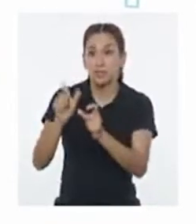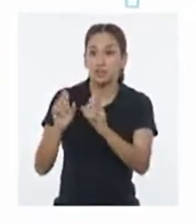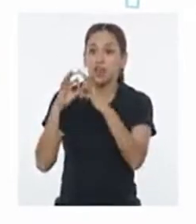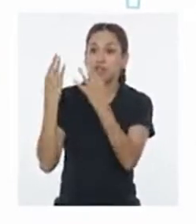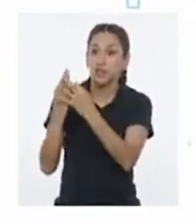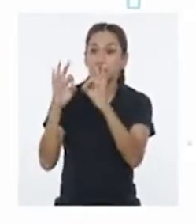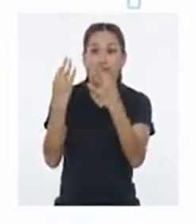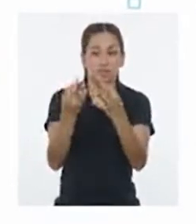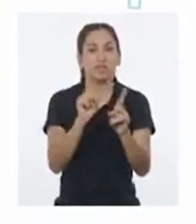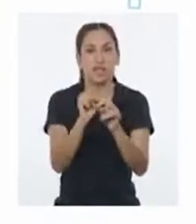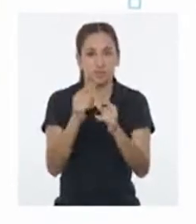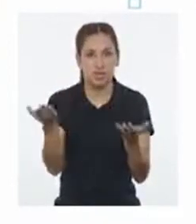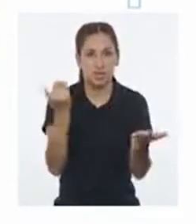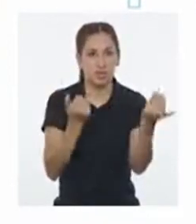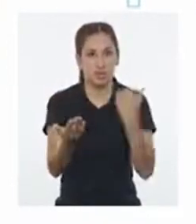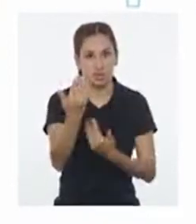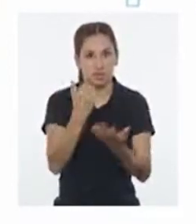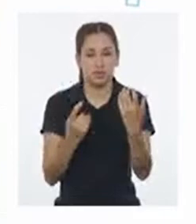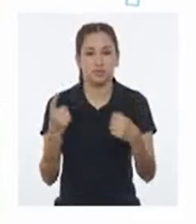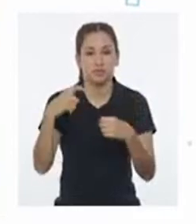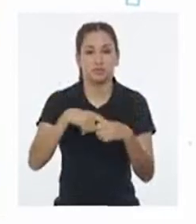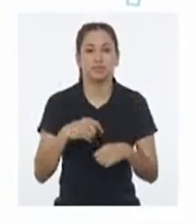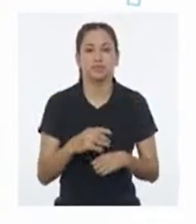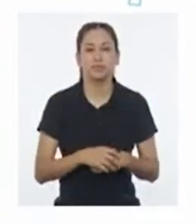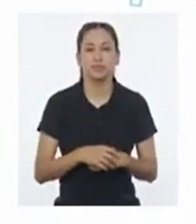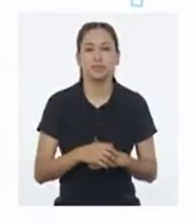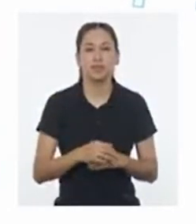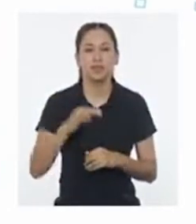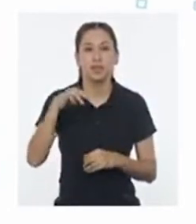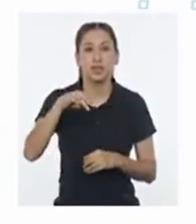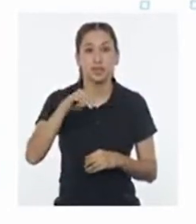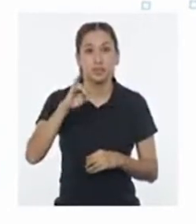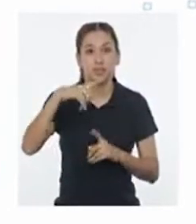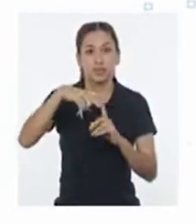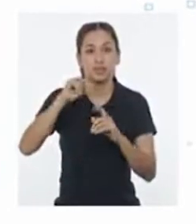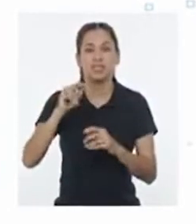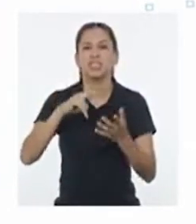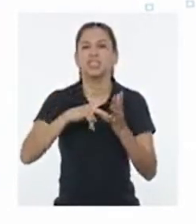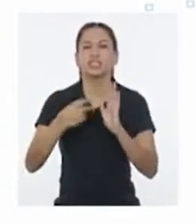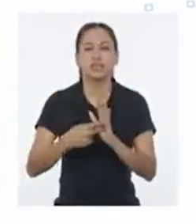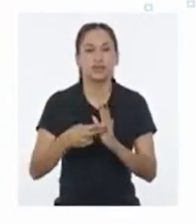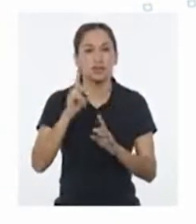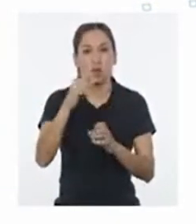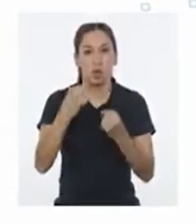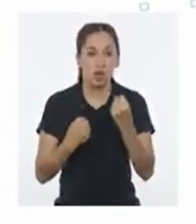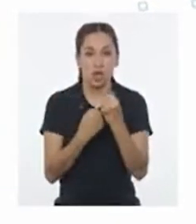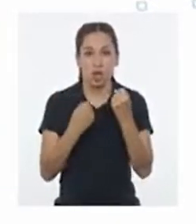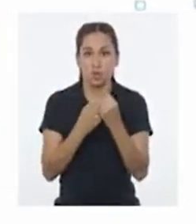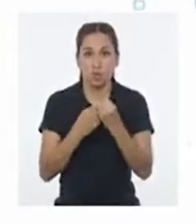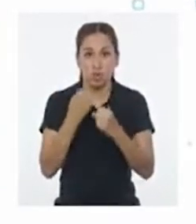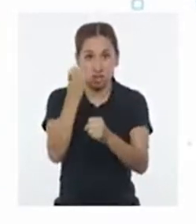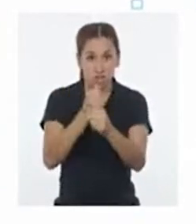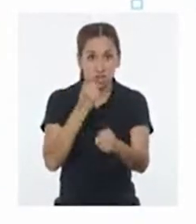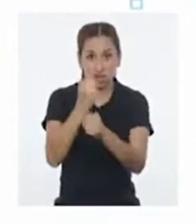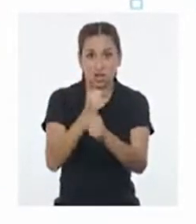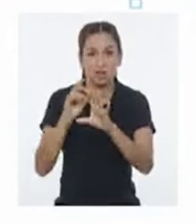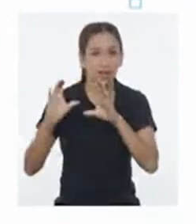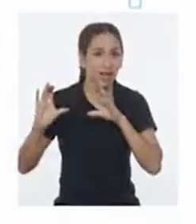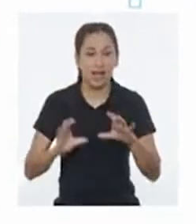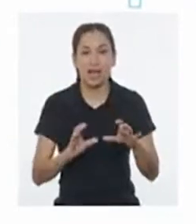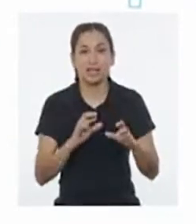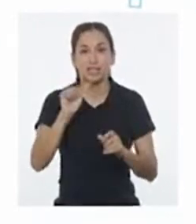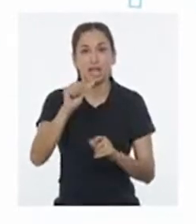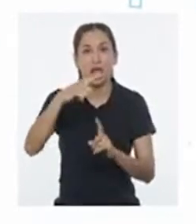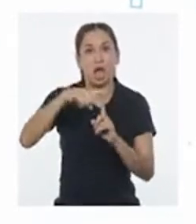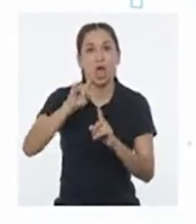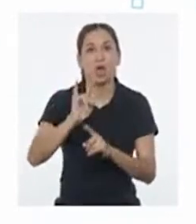otros ayllus. La mita era una contribución laboral realizada